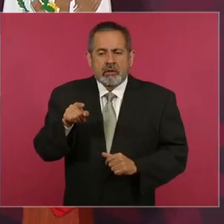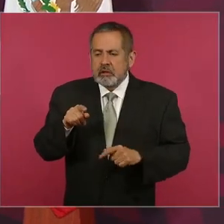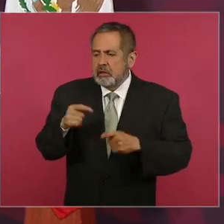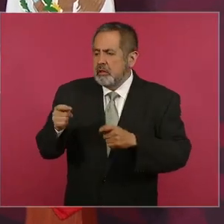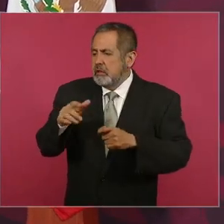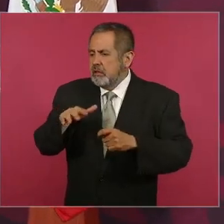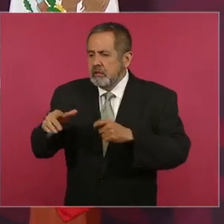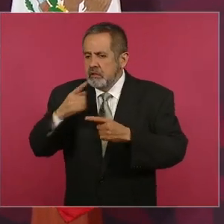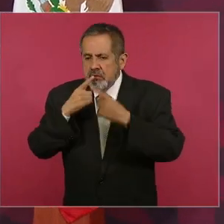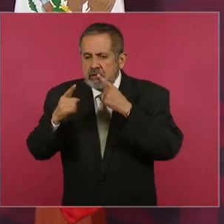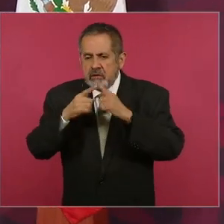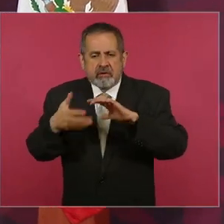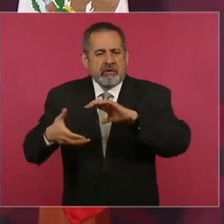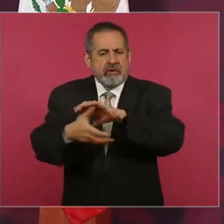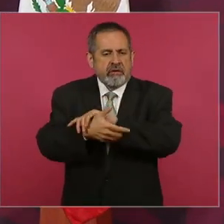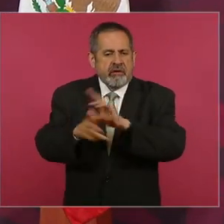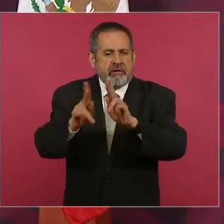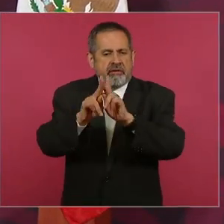garantizar una tregua,